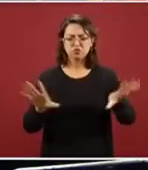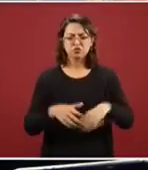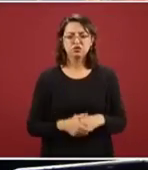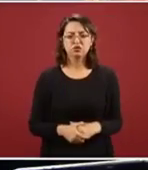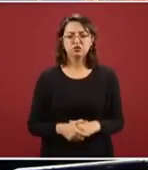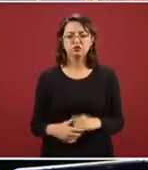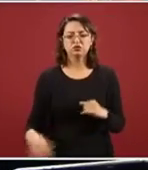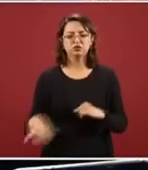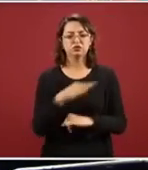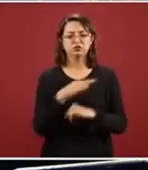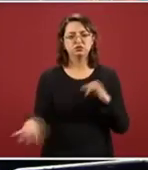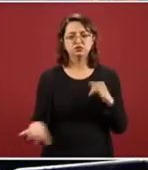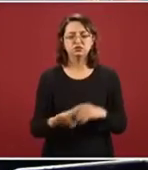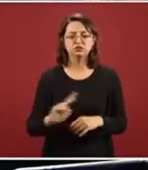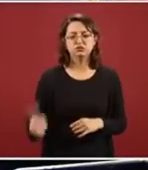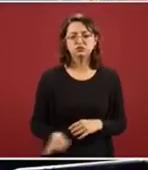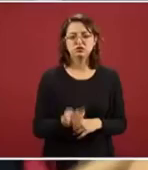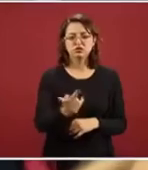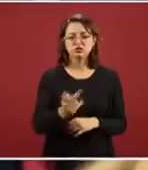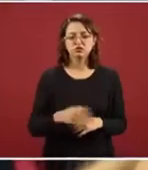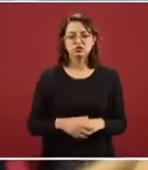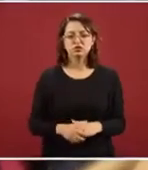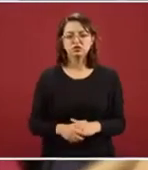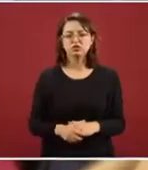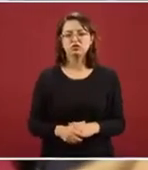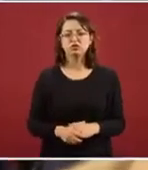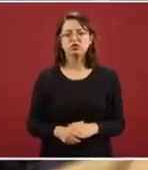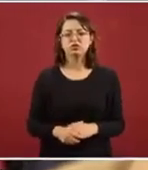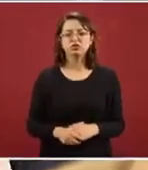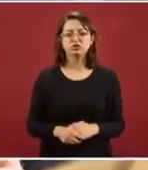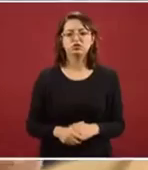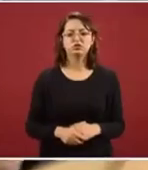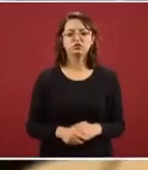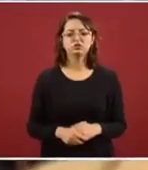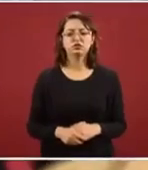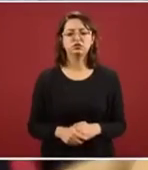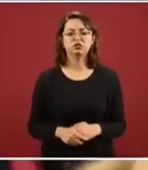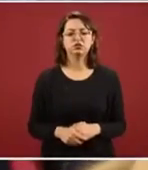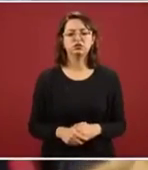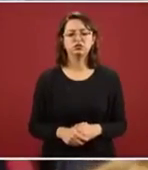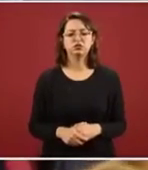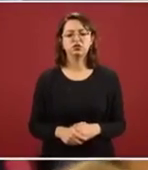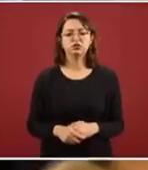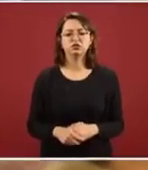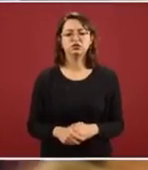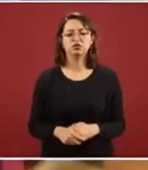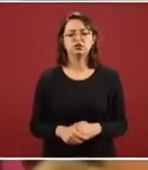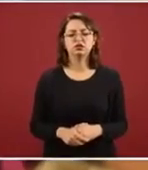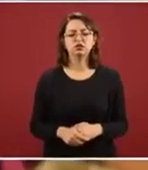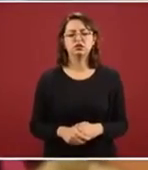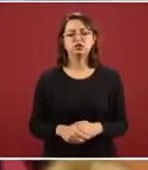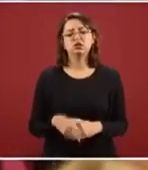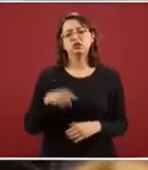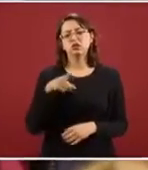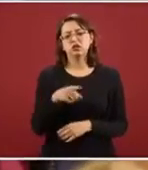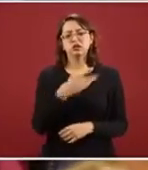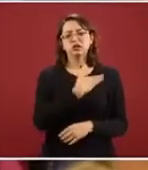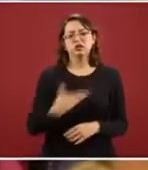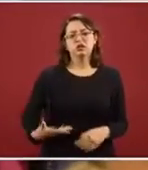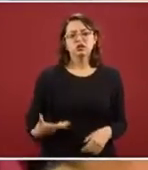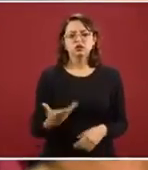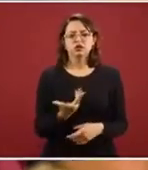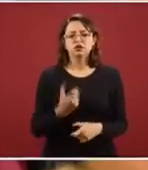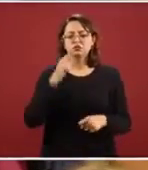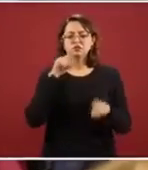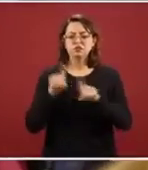finalmente preguntarle, presidente, en las últimas semanas se han registrado un conjunto de decisiones desde el Ejecutivo y también desde el